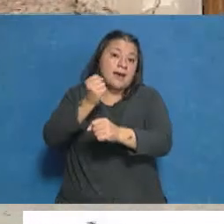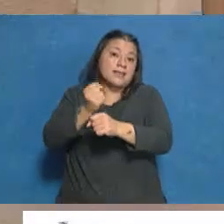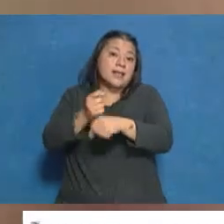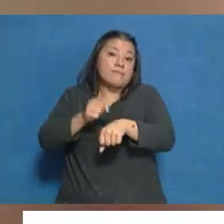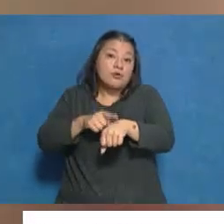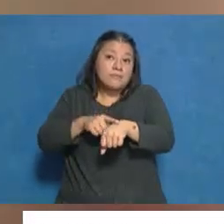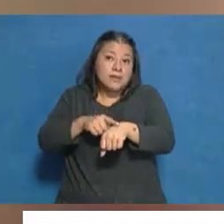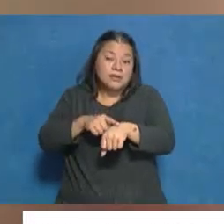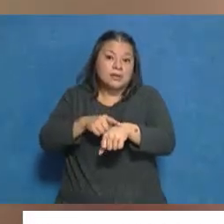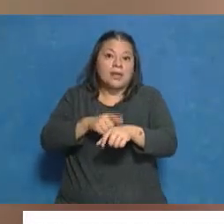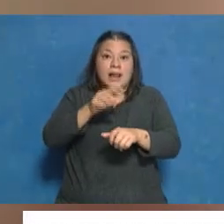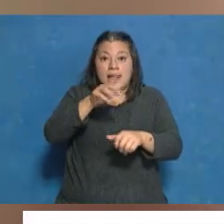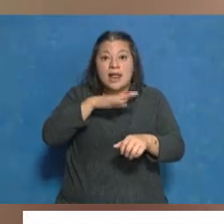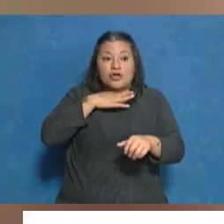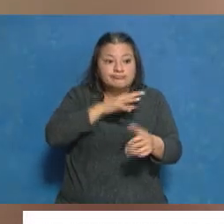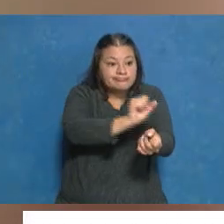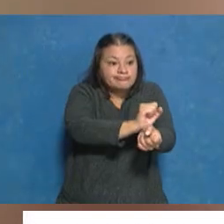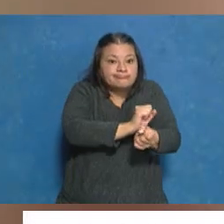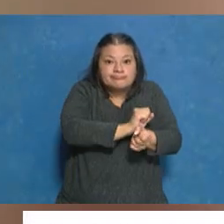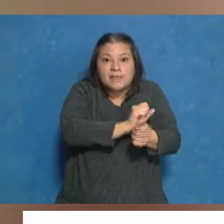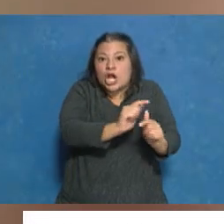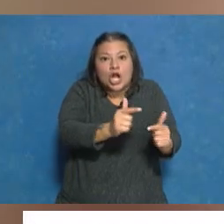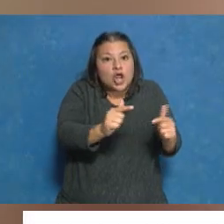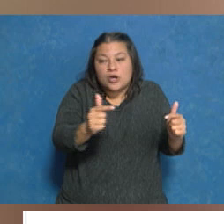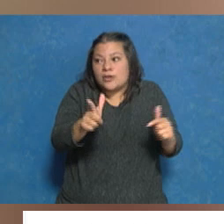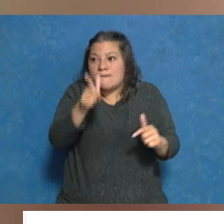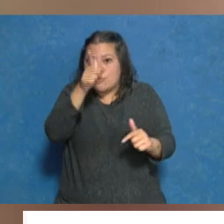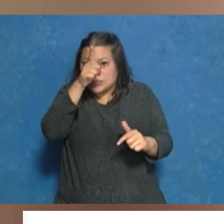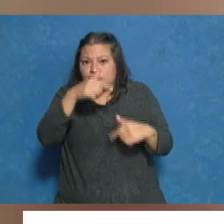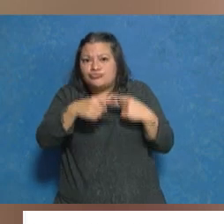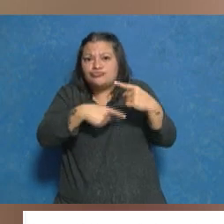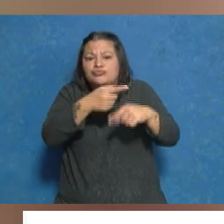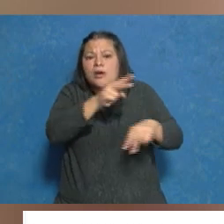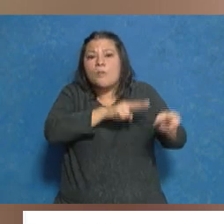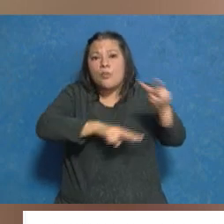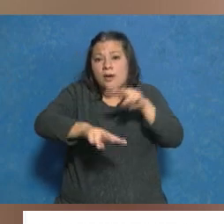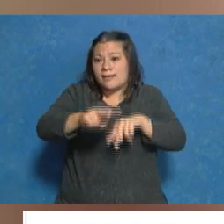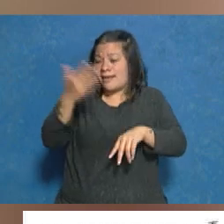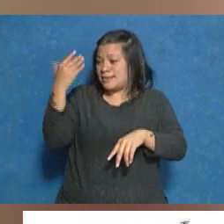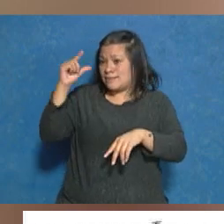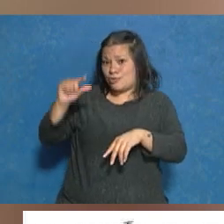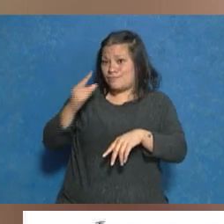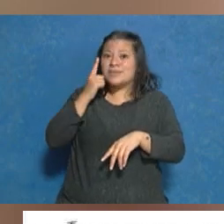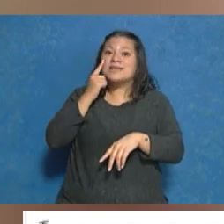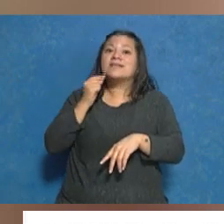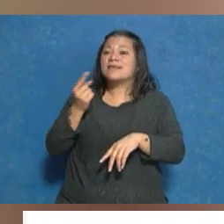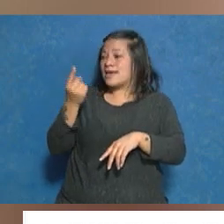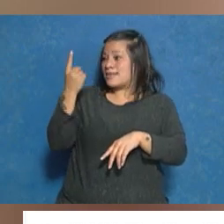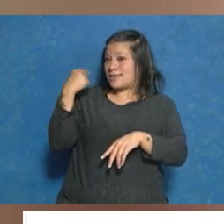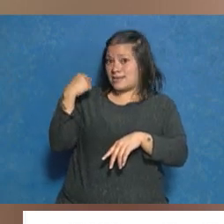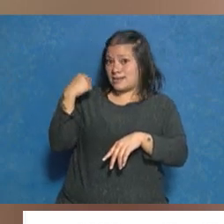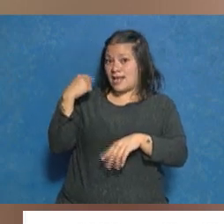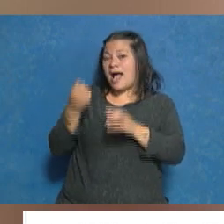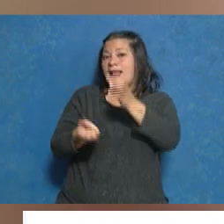tenemos es que no hay detenidos por este hecho y por lo tanto sigue la pesquisa. Y además, en las últimas horas de la jornada de ayer, en realidad durante la